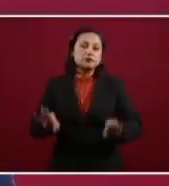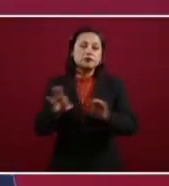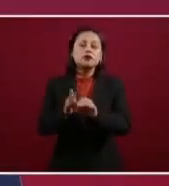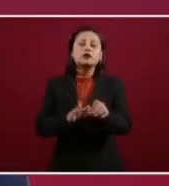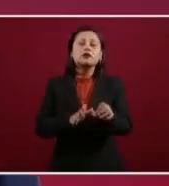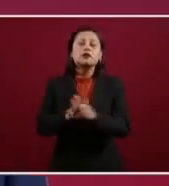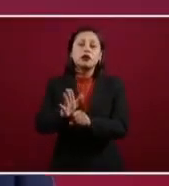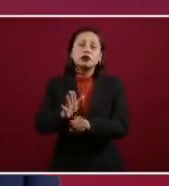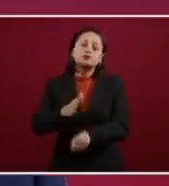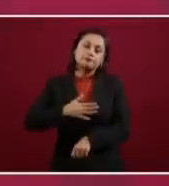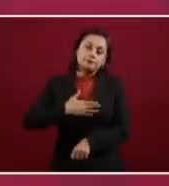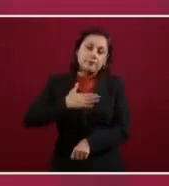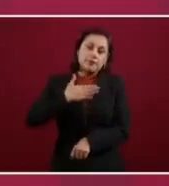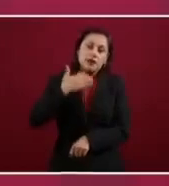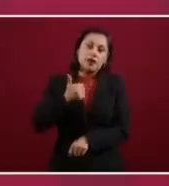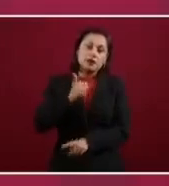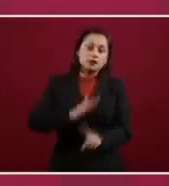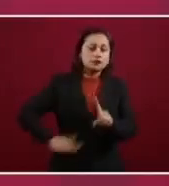es